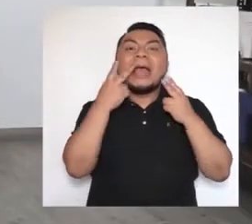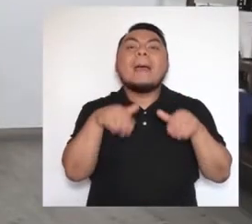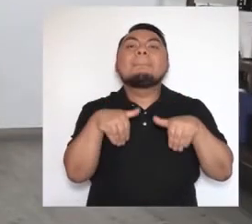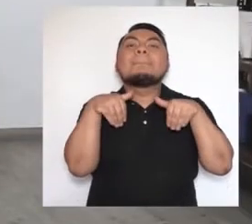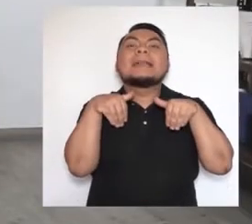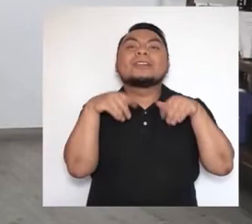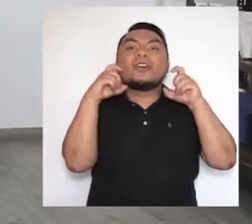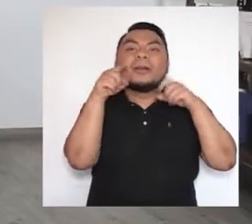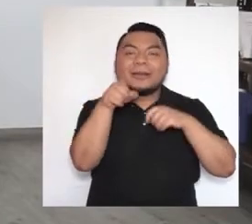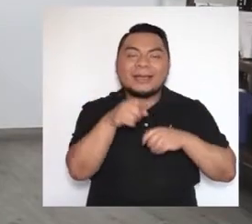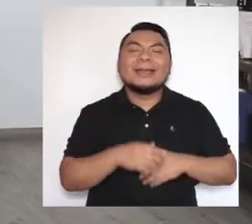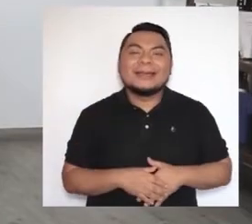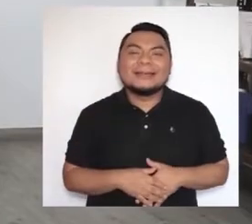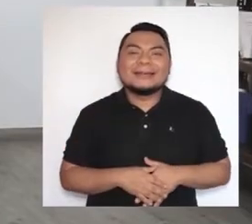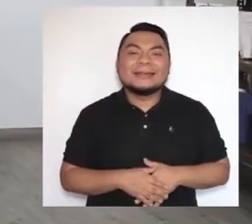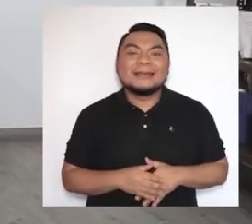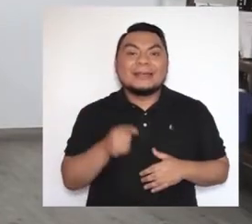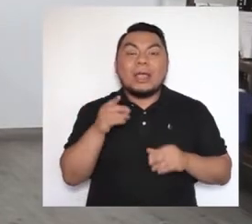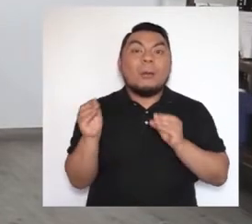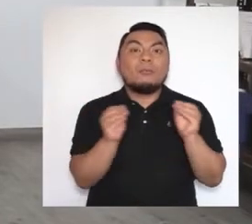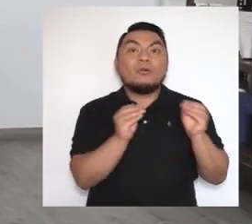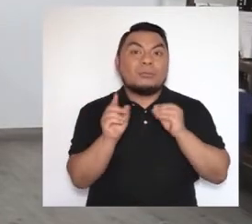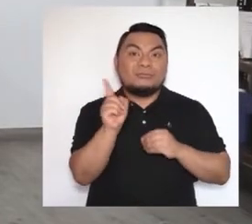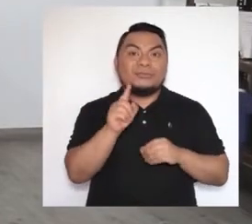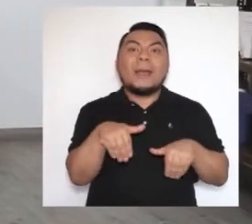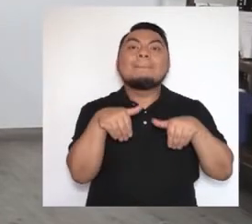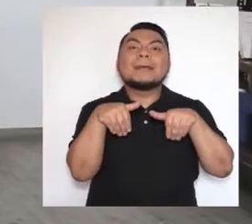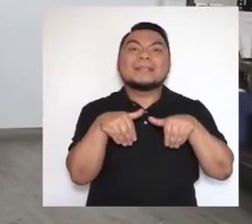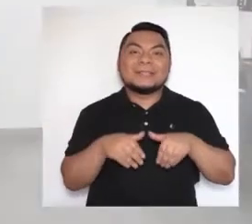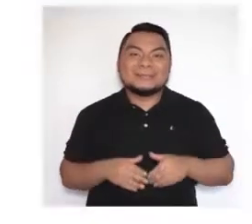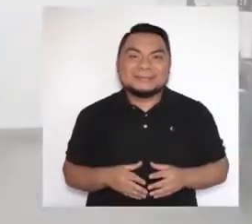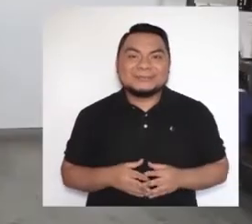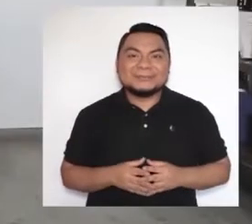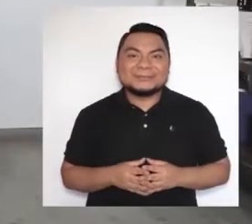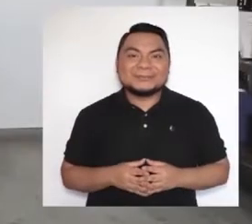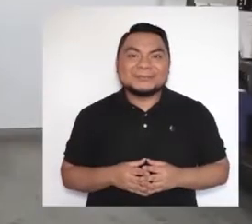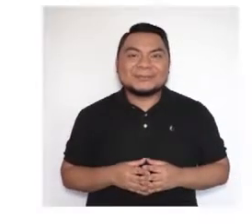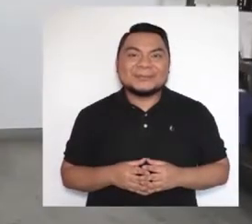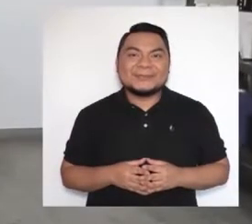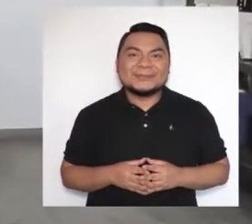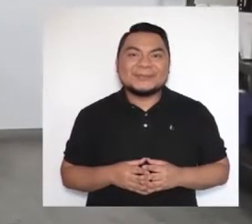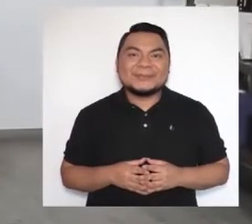A ver. ¡Muy bien! No hay movimiento en la foto.